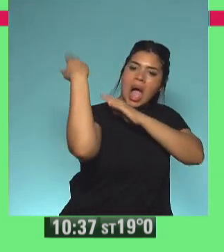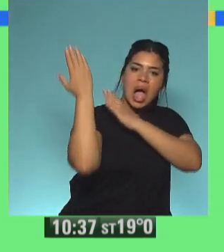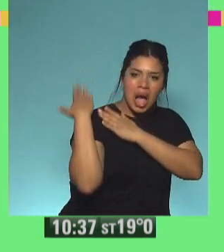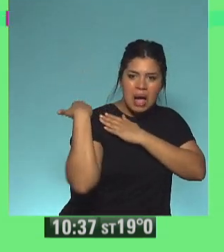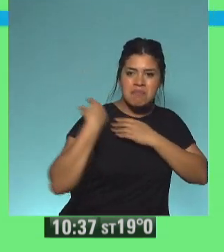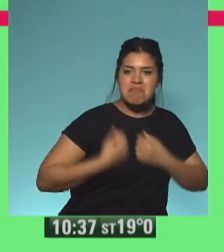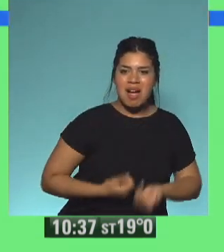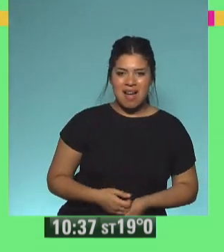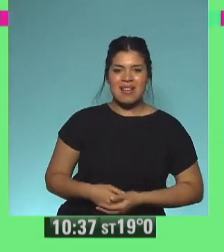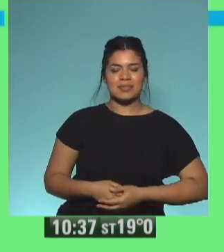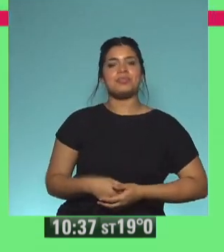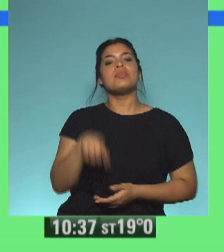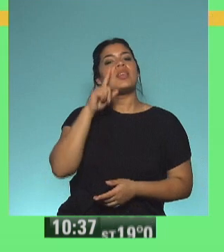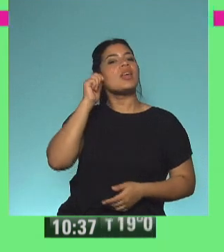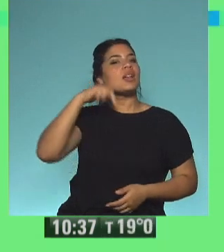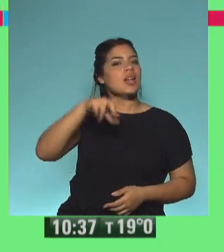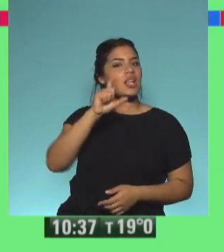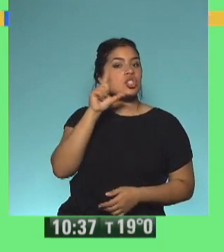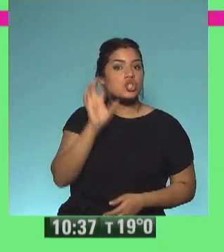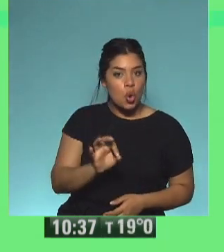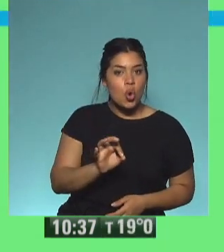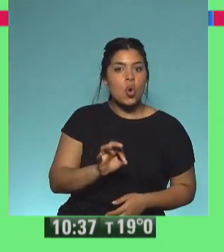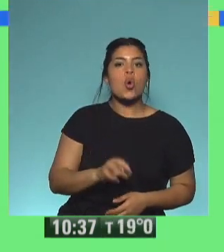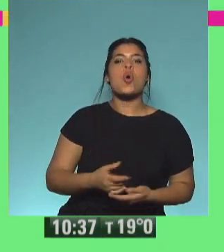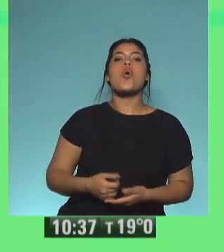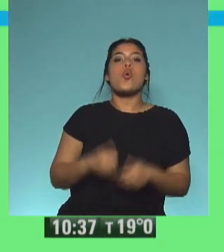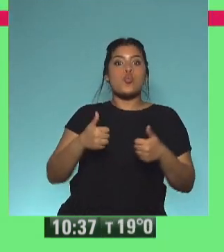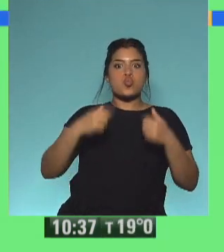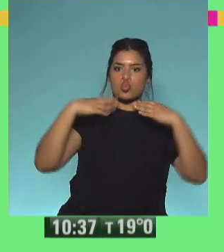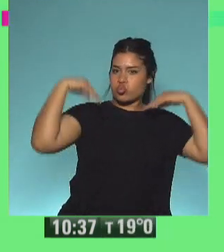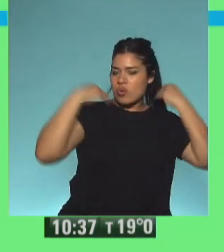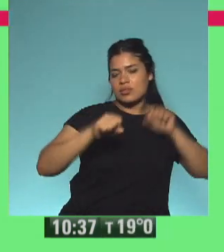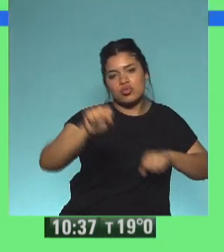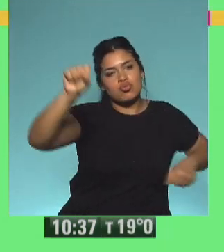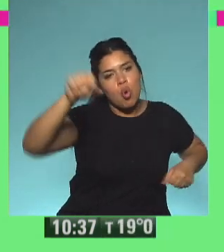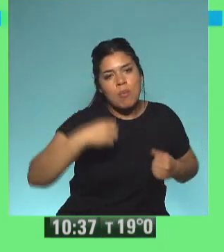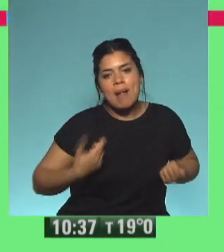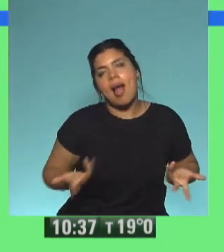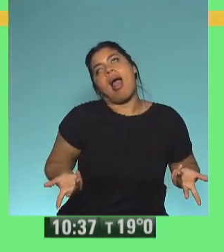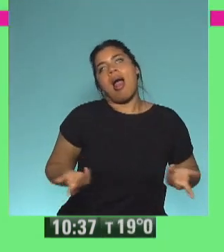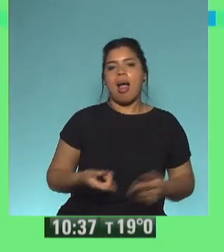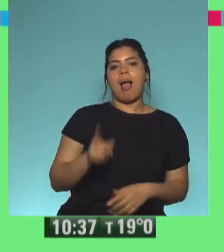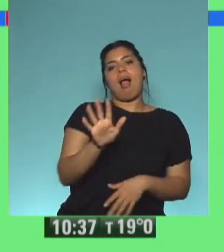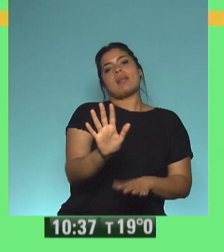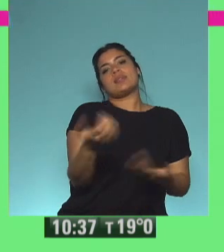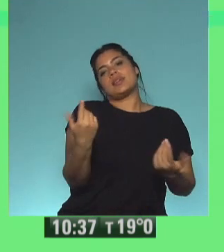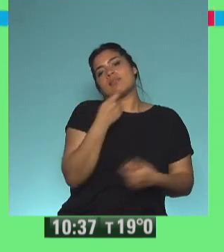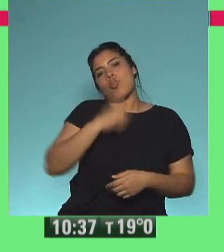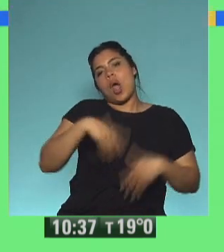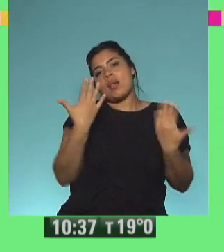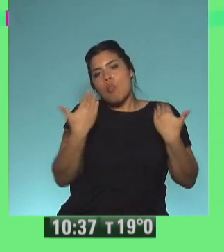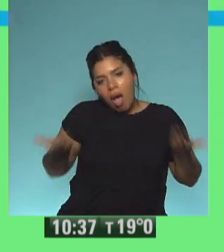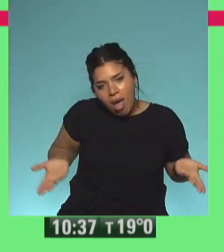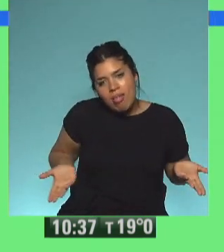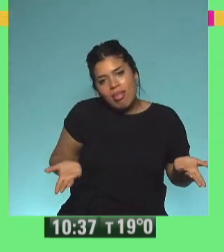volando. Ignacio Ituzaingó vuela con la capa de Superman. Bueno. Ah, bien, claro, así cualquiera. Sí. Yo con guardapolvo no me salía. Claro, te